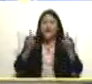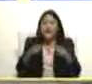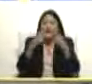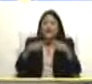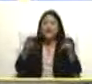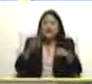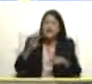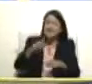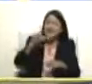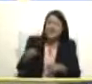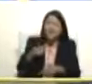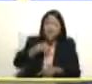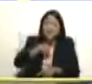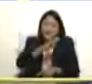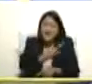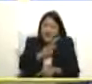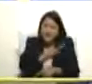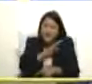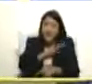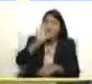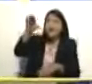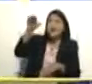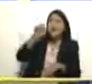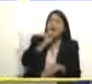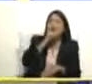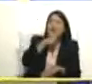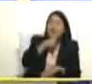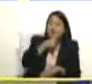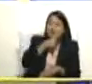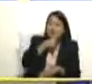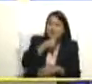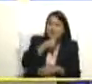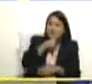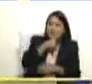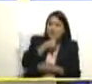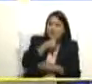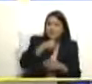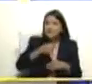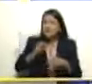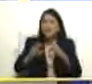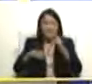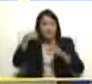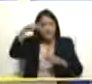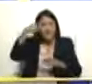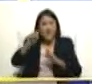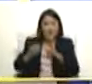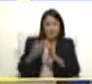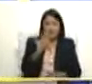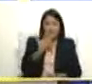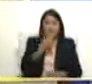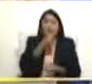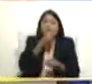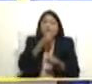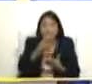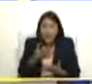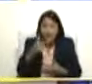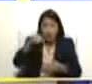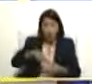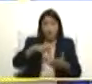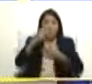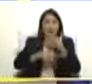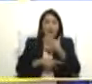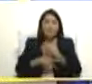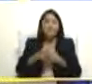es nuestro, abuelo, el Esequibo es nuestro. Y me mandaron videos bellísimos que voy a compartir en el programa con Maduro más hoy en la